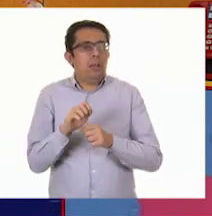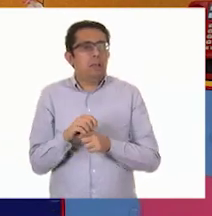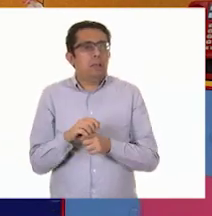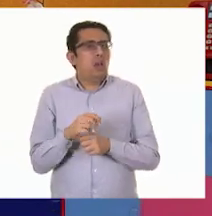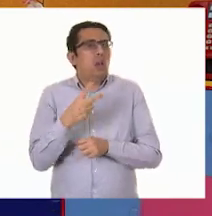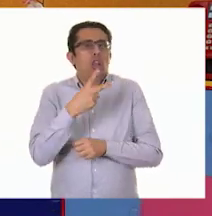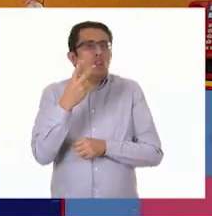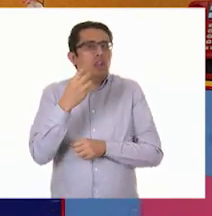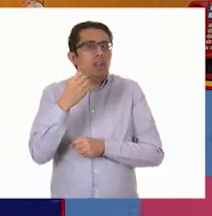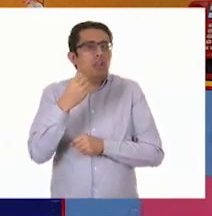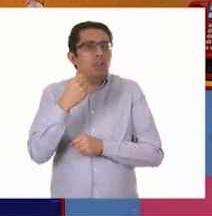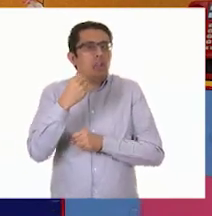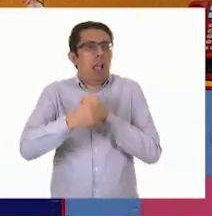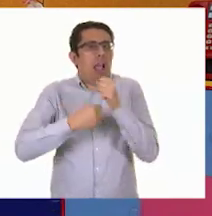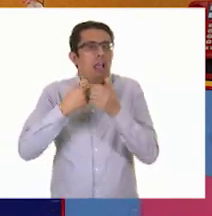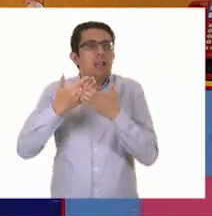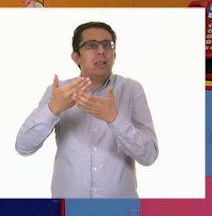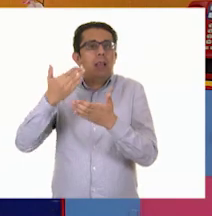200 años atrás.